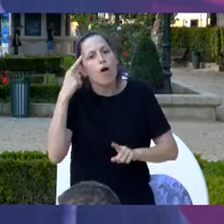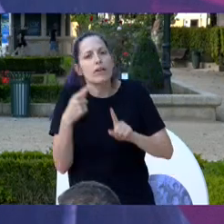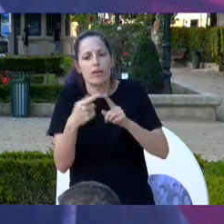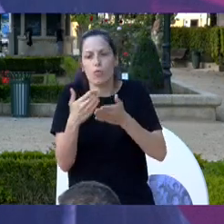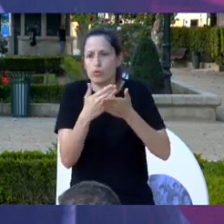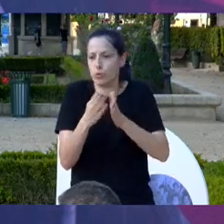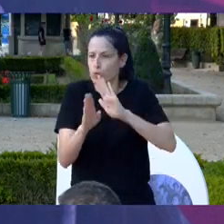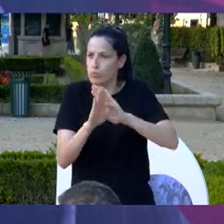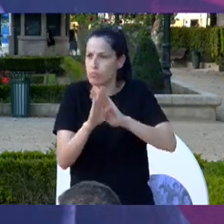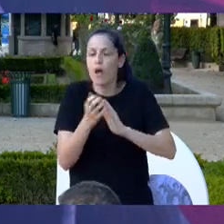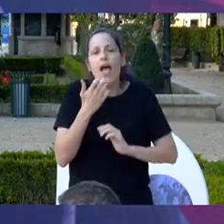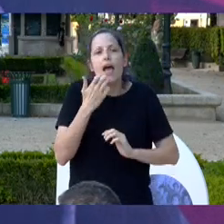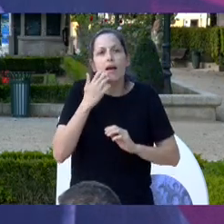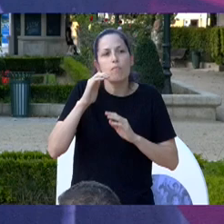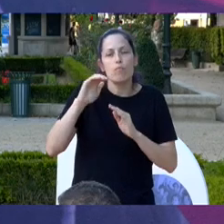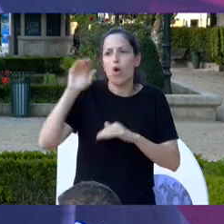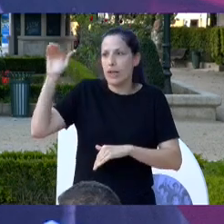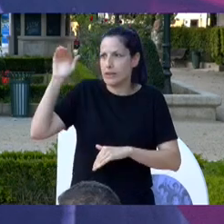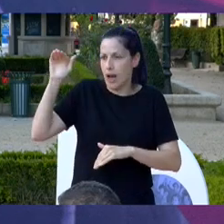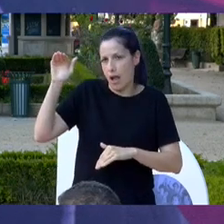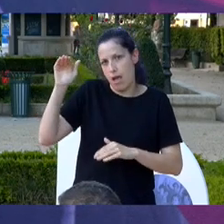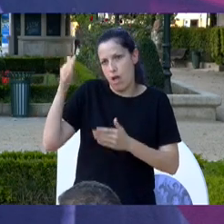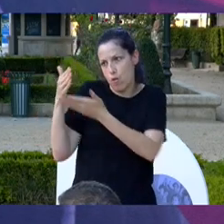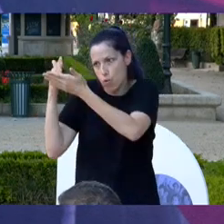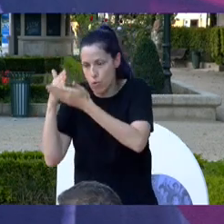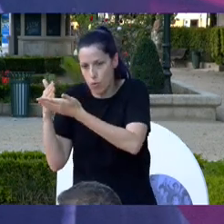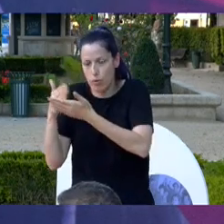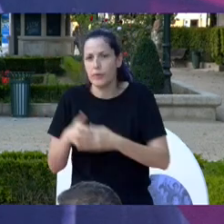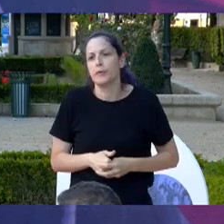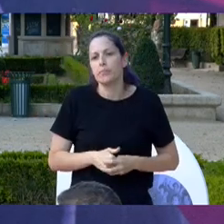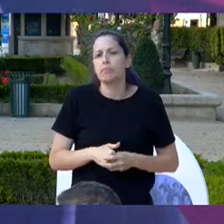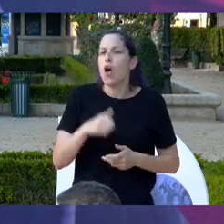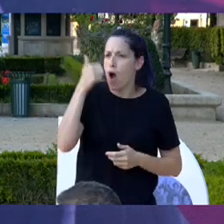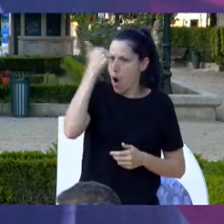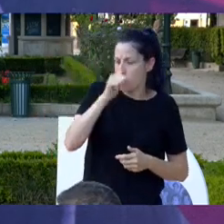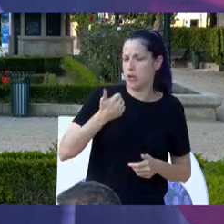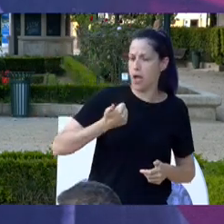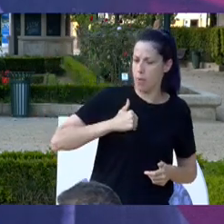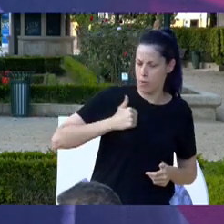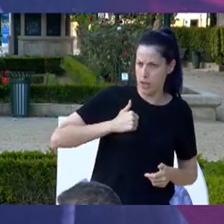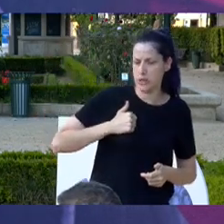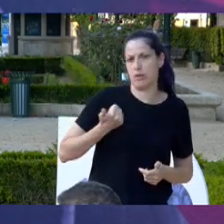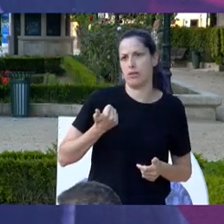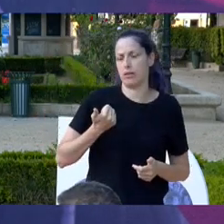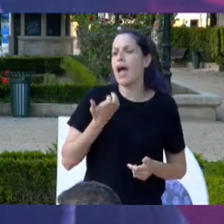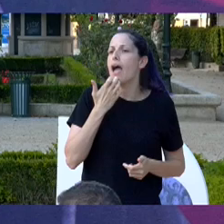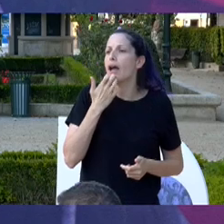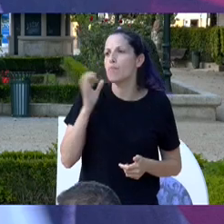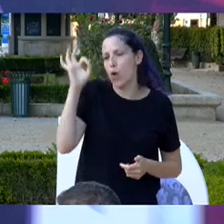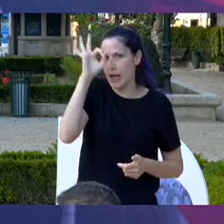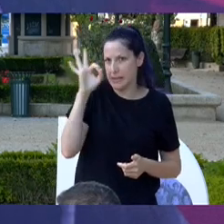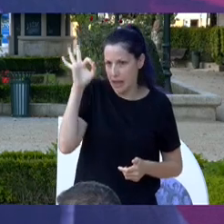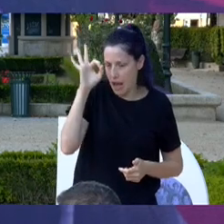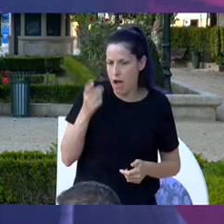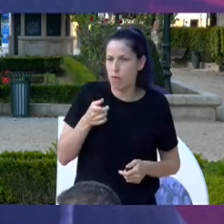esas bolsas de estudio, mayoritariamente hombres, pero personas que luego quedaron tan relevantes en nuestra historia, como Castelao, que